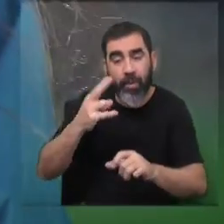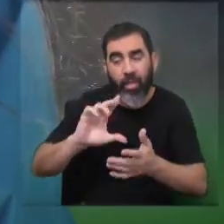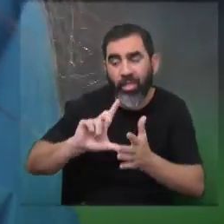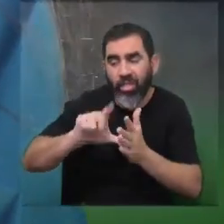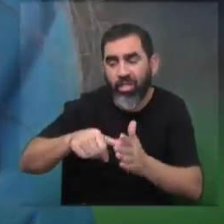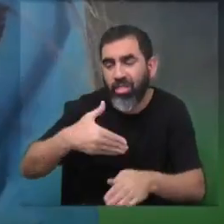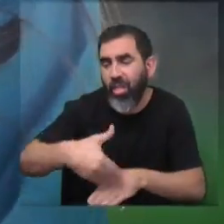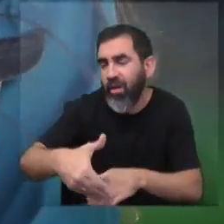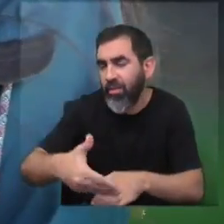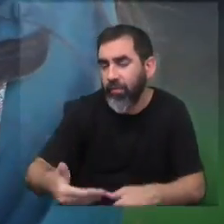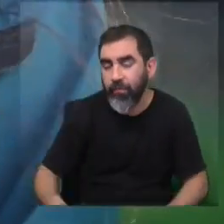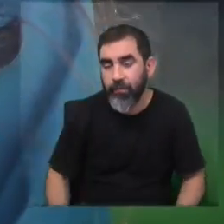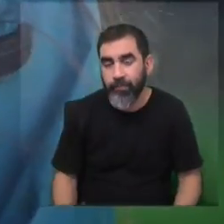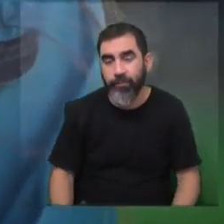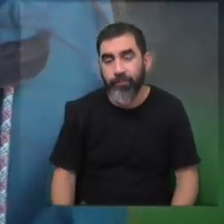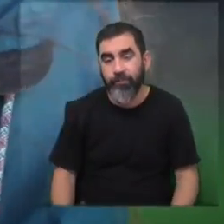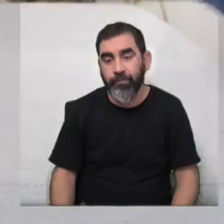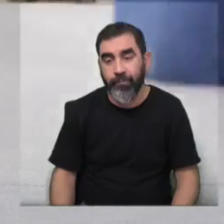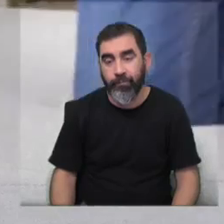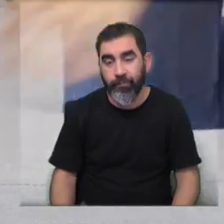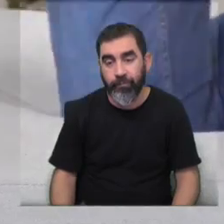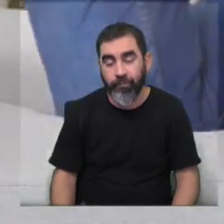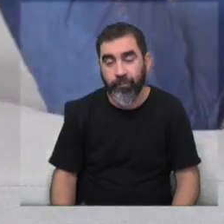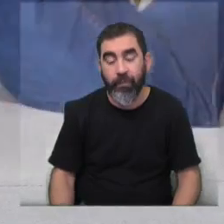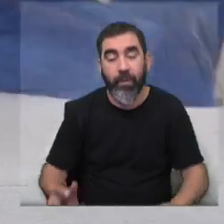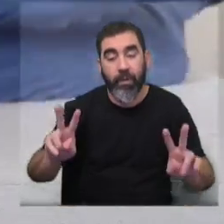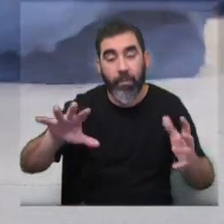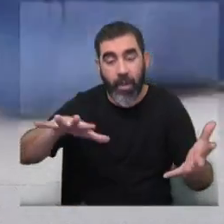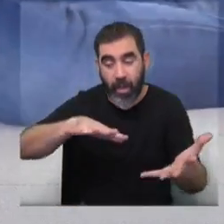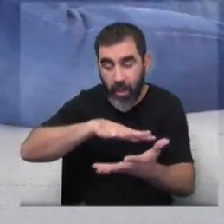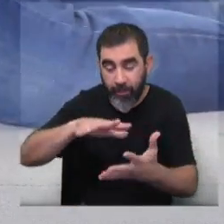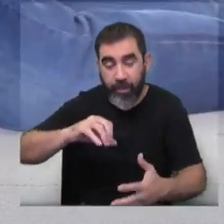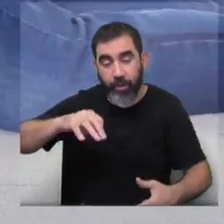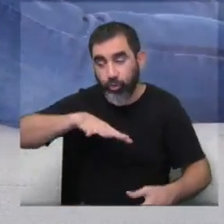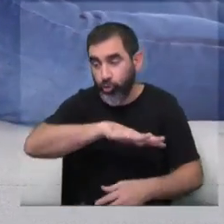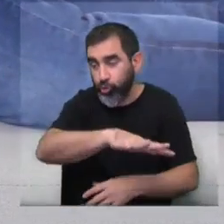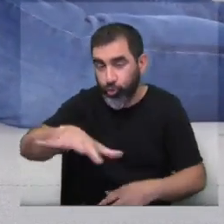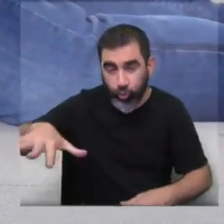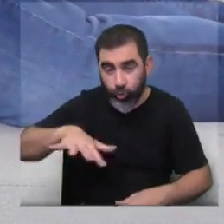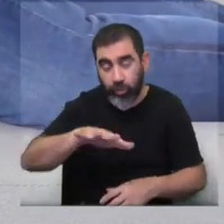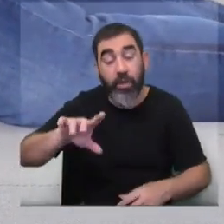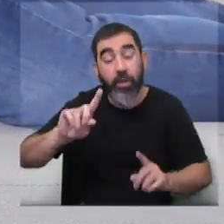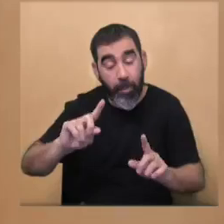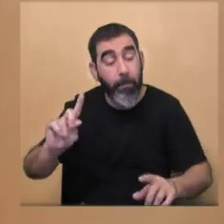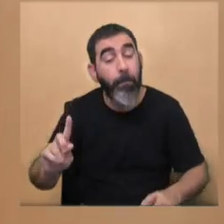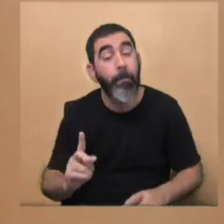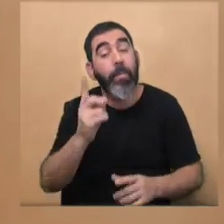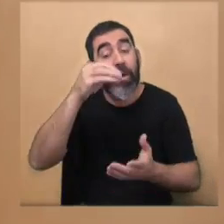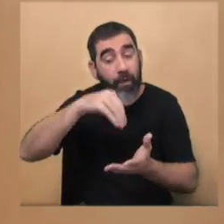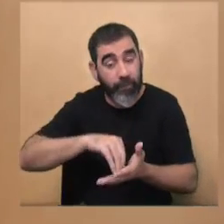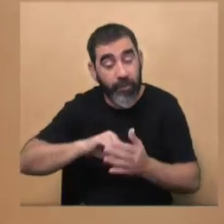tardía. Entonces nos vamos a fijar en factores ambientales, factores sociales, y por primera vez vamos a incluir